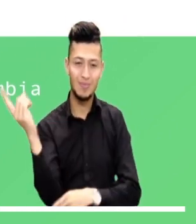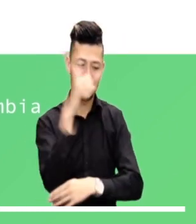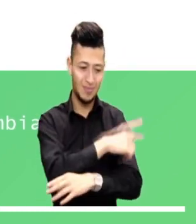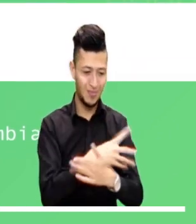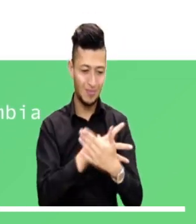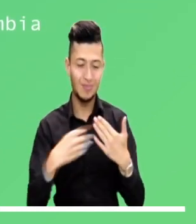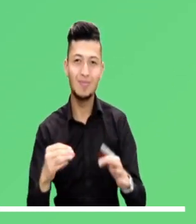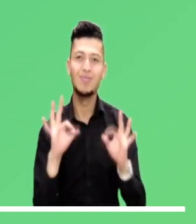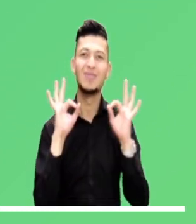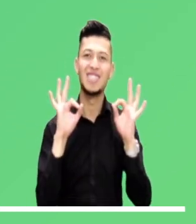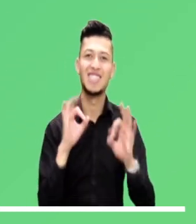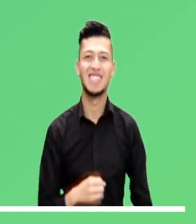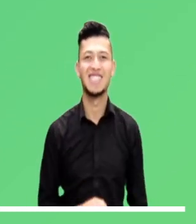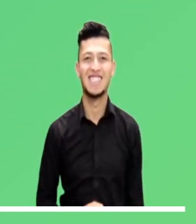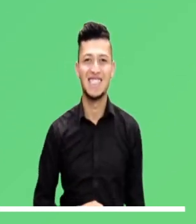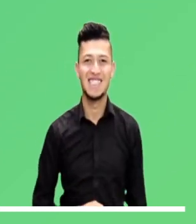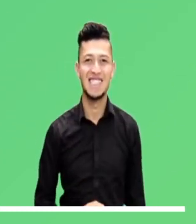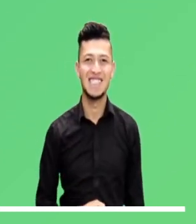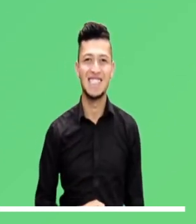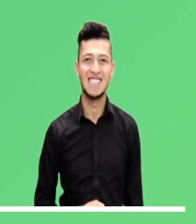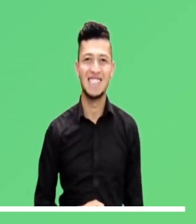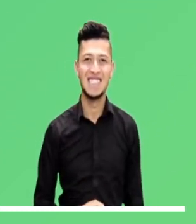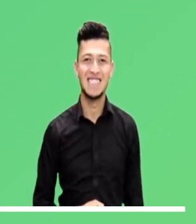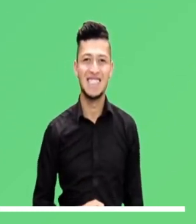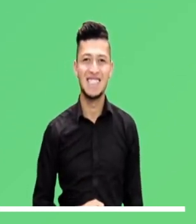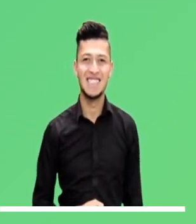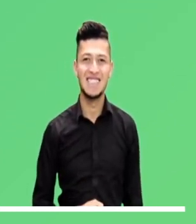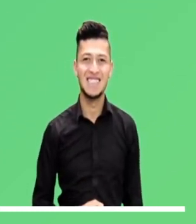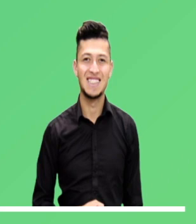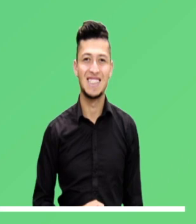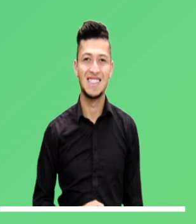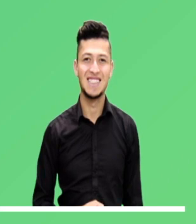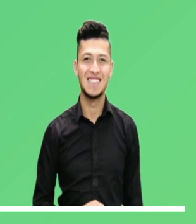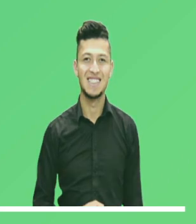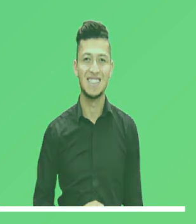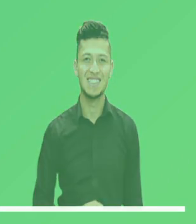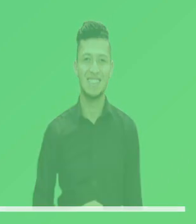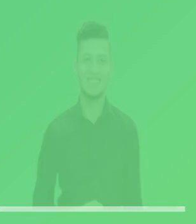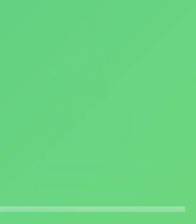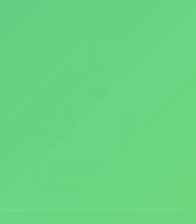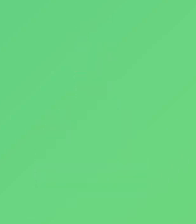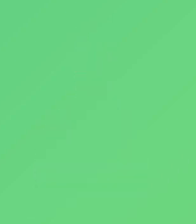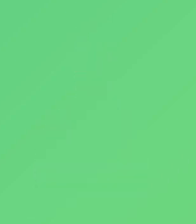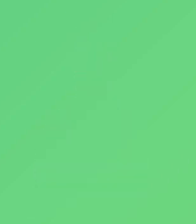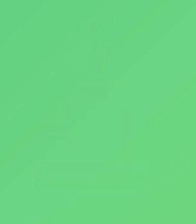otros datos de interés. Descárguela gratis, planee su día y tome las mejores decisiones. Gracias. Gracias.